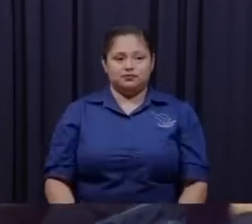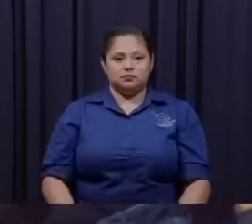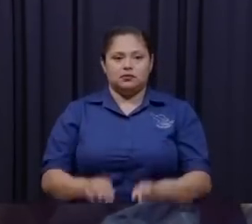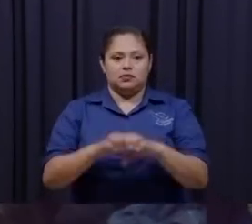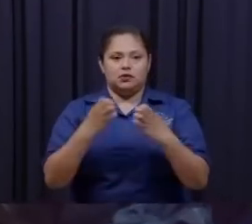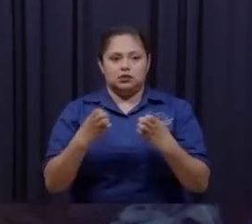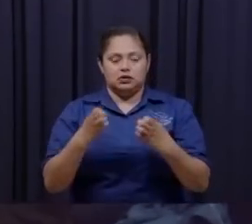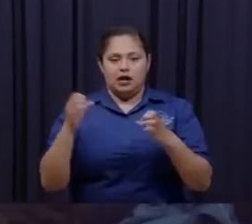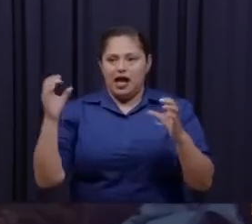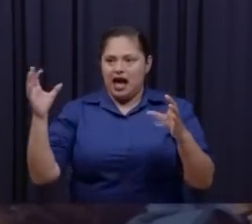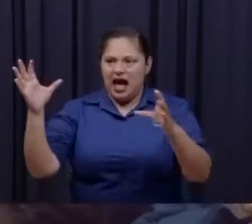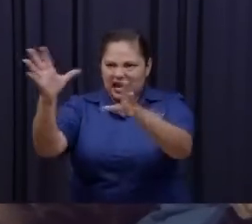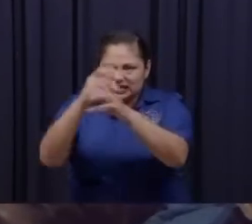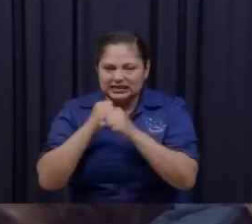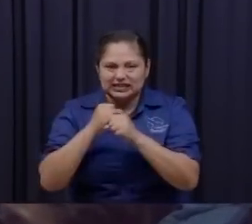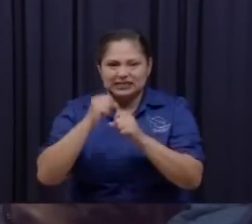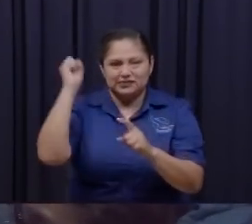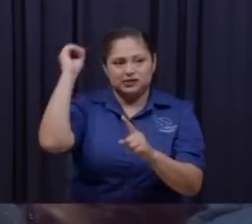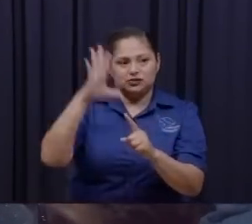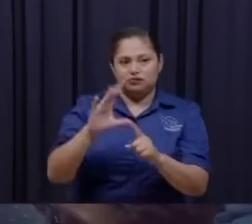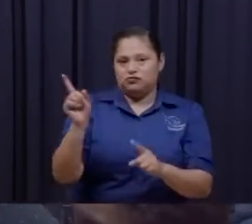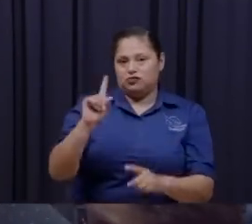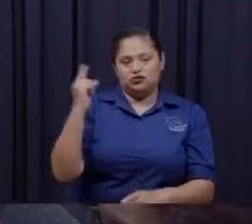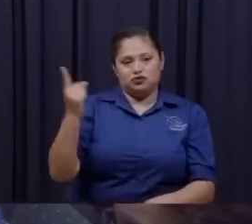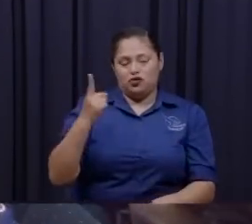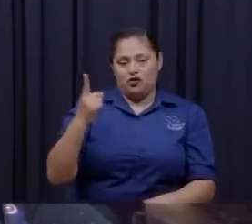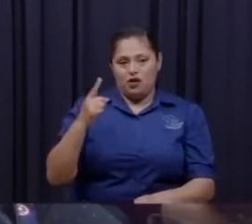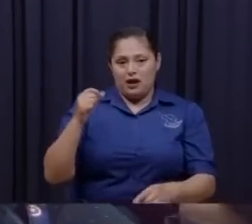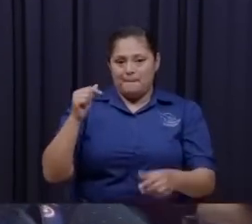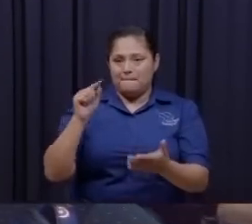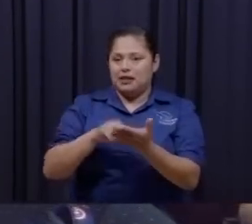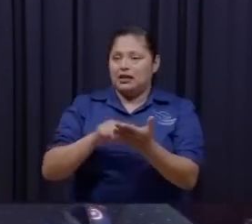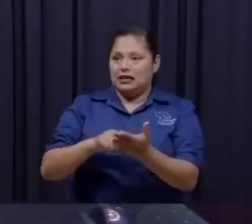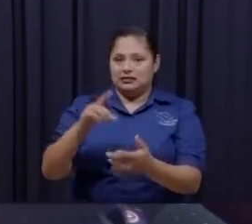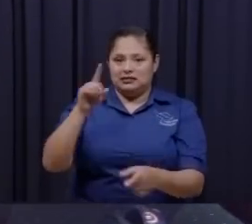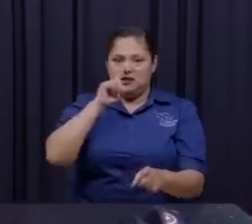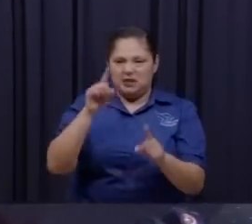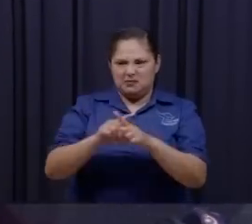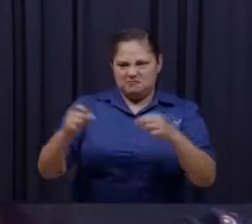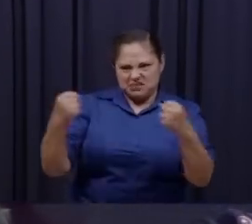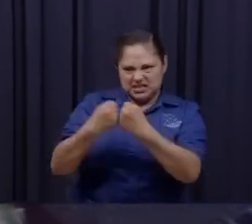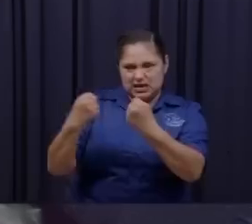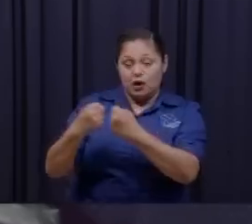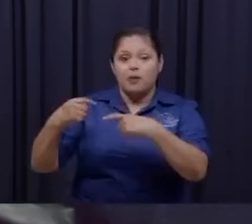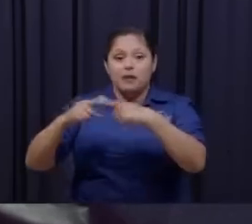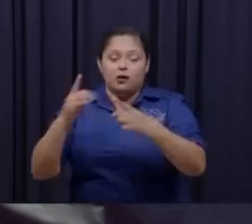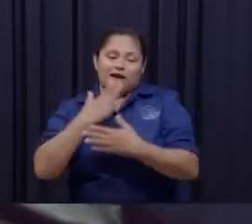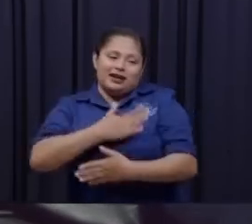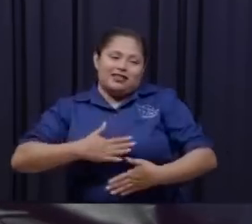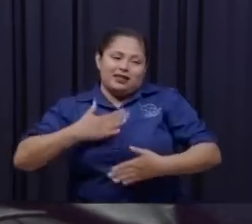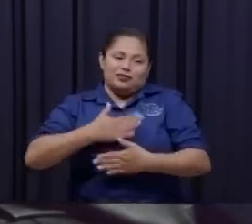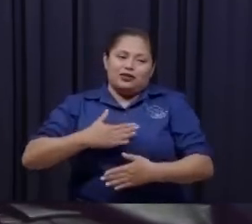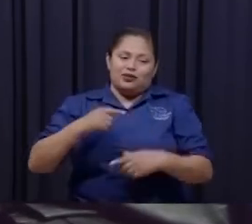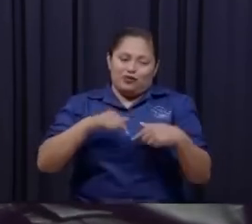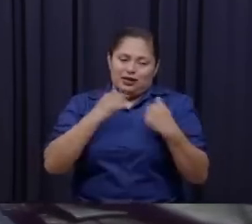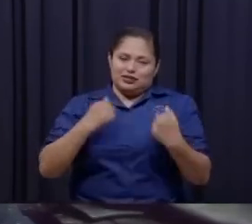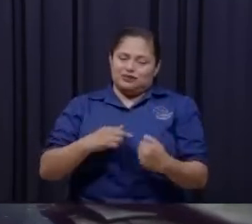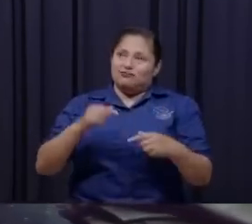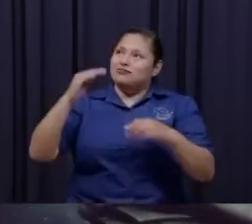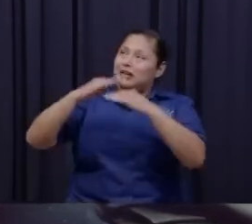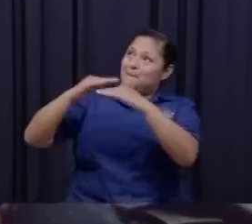Entonces hay que arrancar la bendición. No solo hay que pedirla, hay que pelearla, pero agradando el corazón del mayor, del